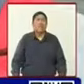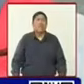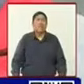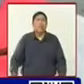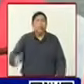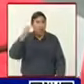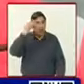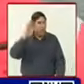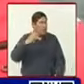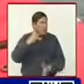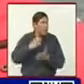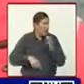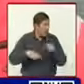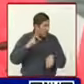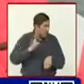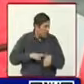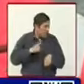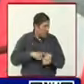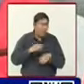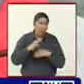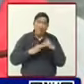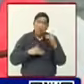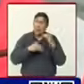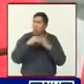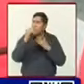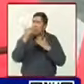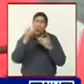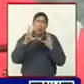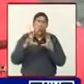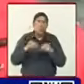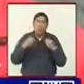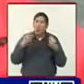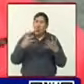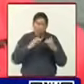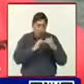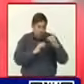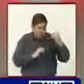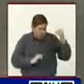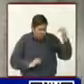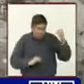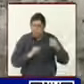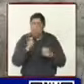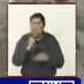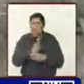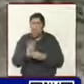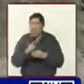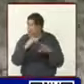No se sabe qué tiempo han construido, no hay especificaciones técnicas.